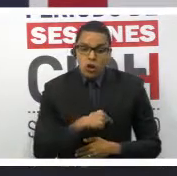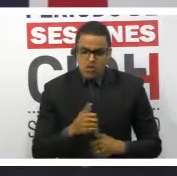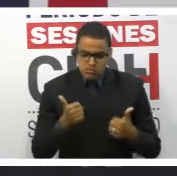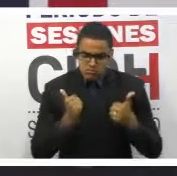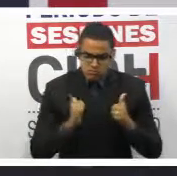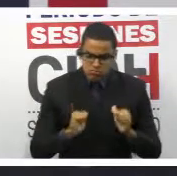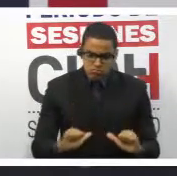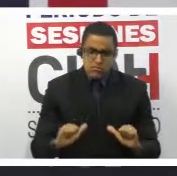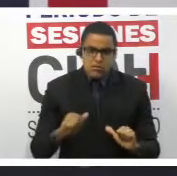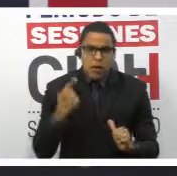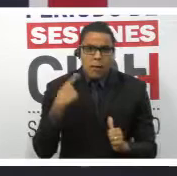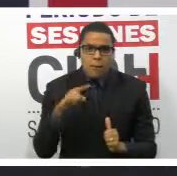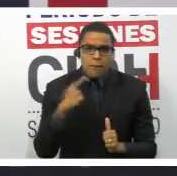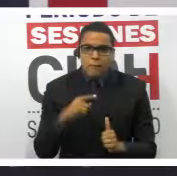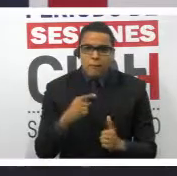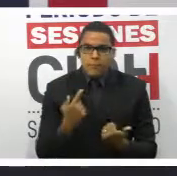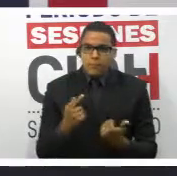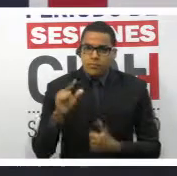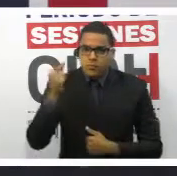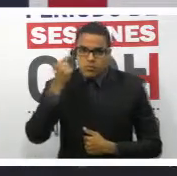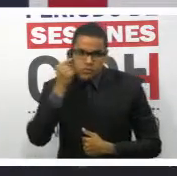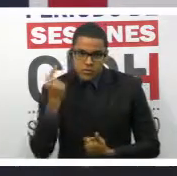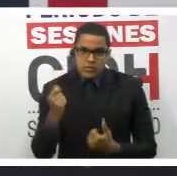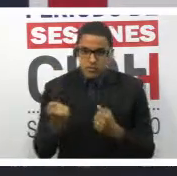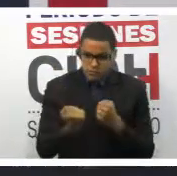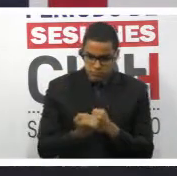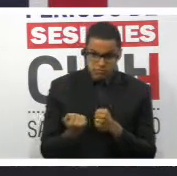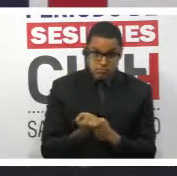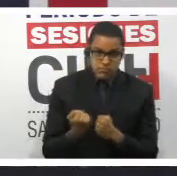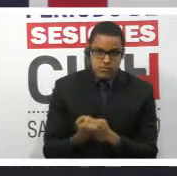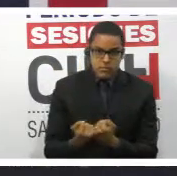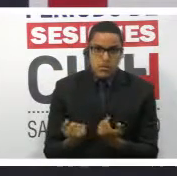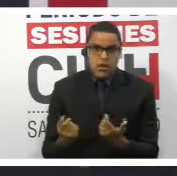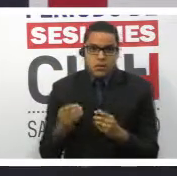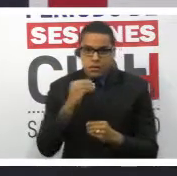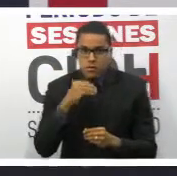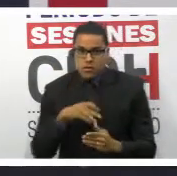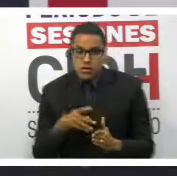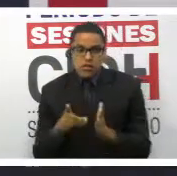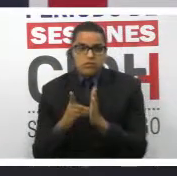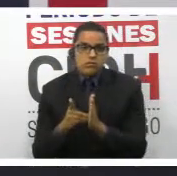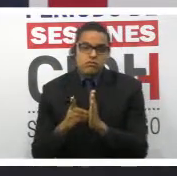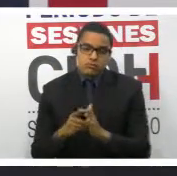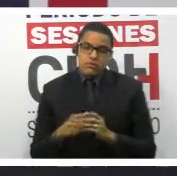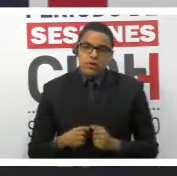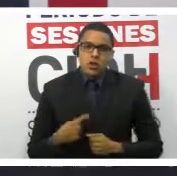al show that we wish a